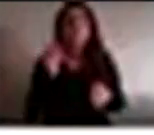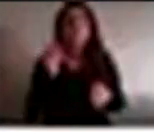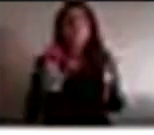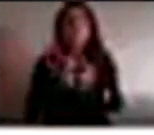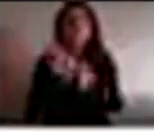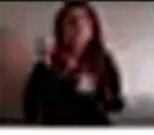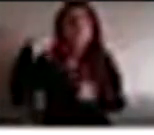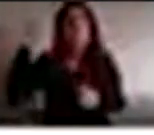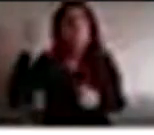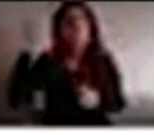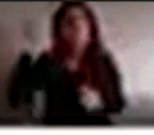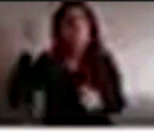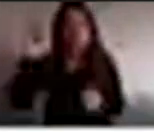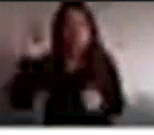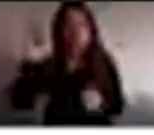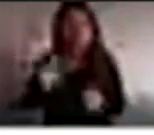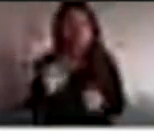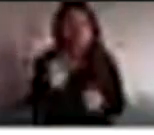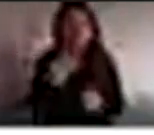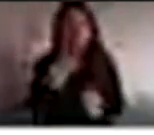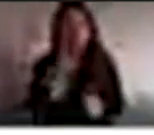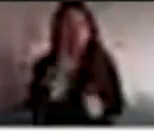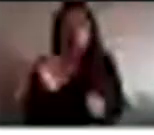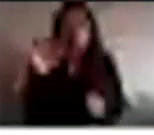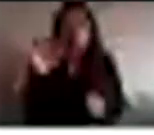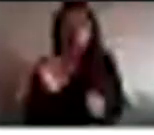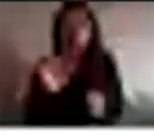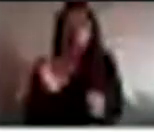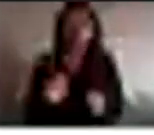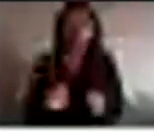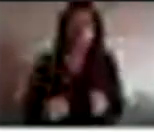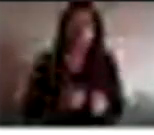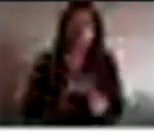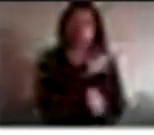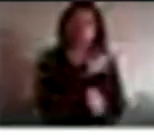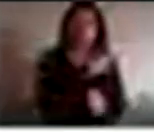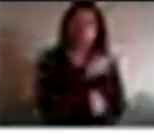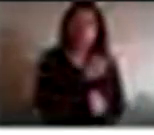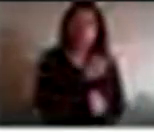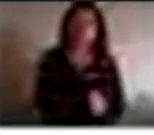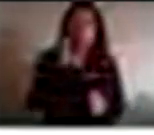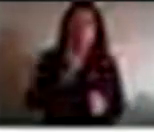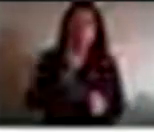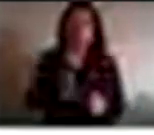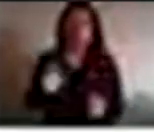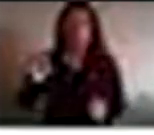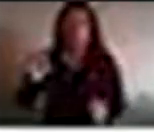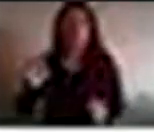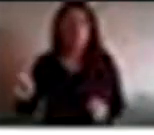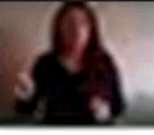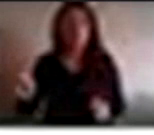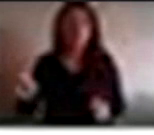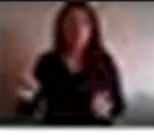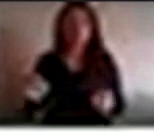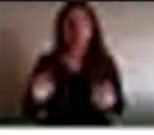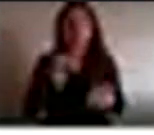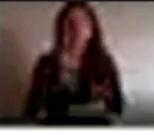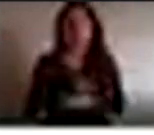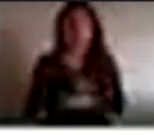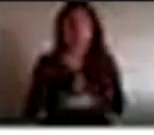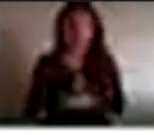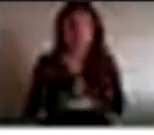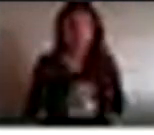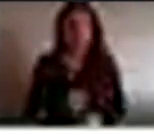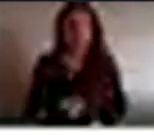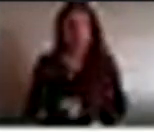ser contratadas con ocasión de la ley. Evidentemente, siempre tomando en consideración que serán destinatarios de esta normativa aquellos empleadores